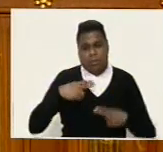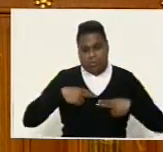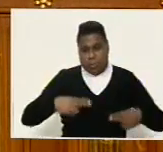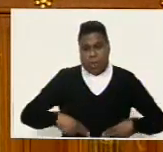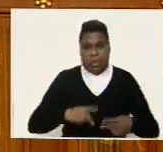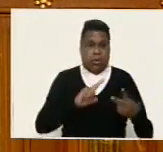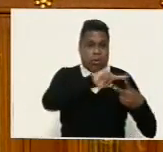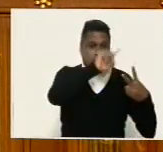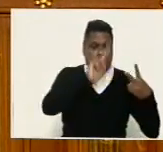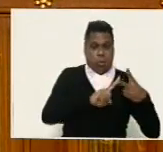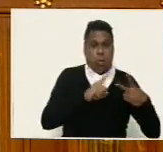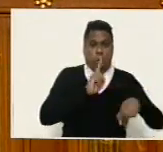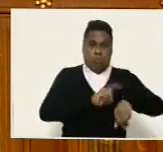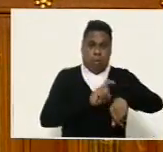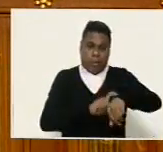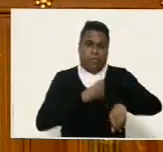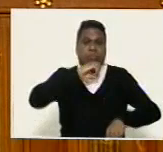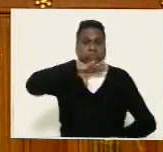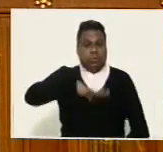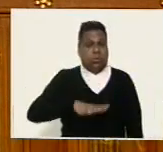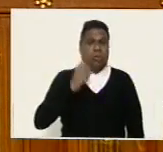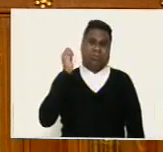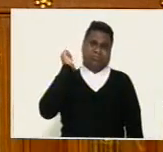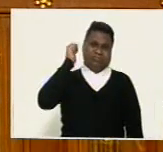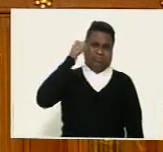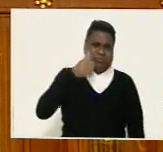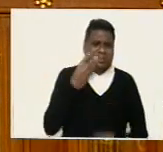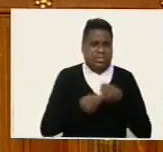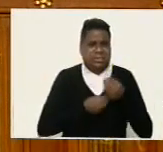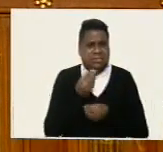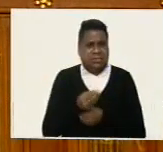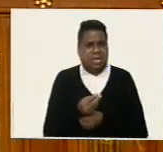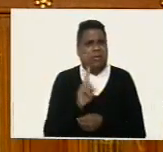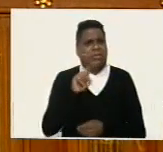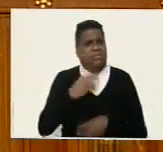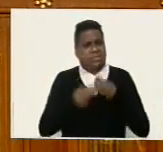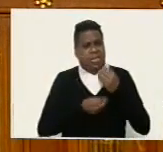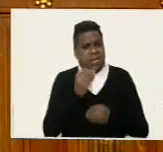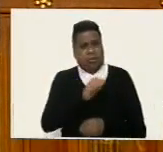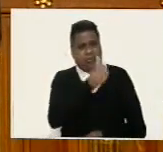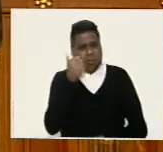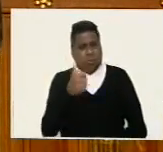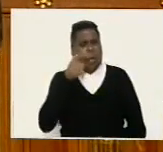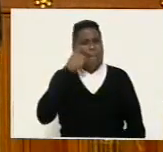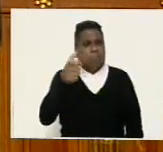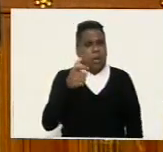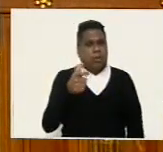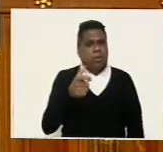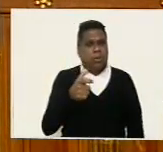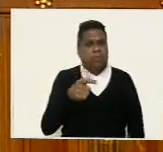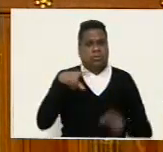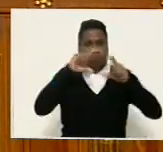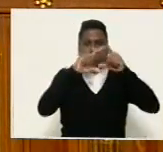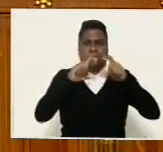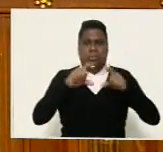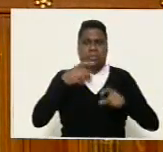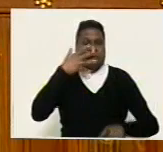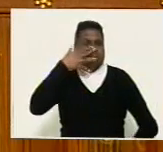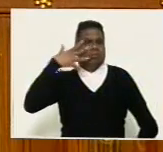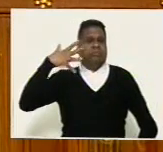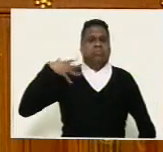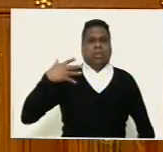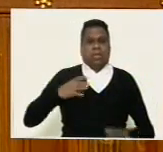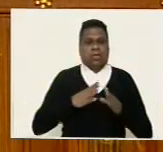dos momentos históricos se engalana Ciudad Bolívar, se engalana el pueblo de Guayana, se engalana el pueblo